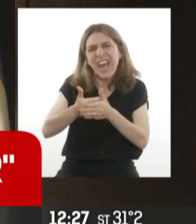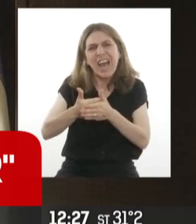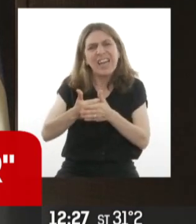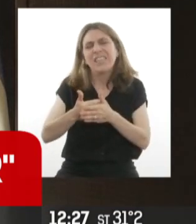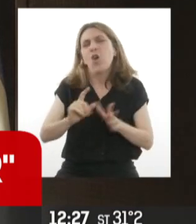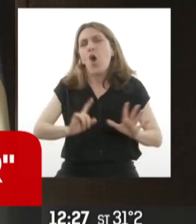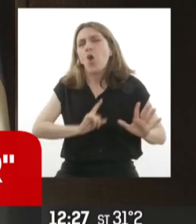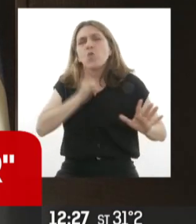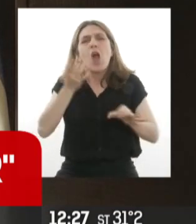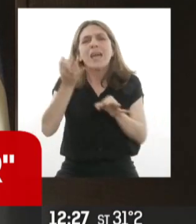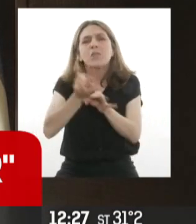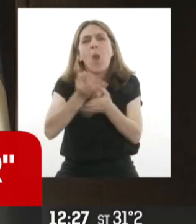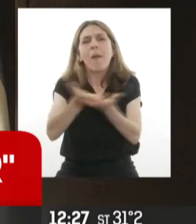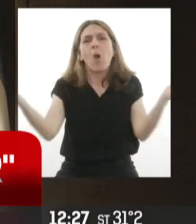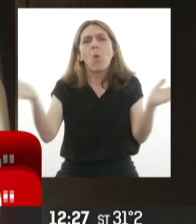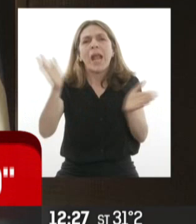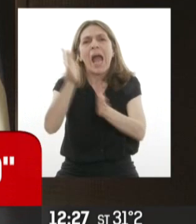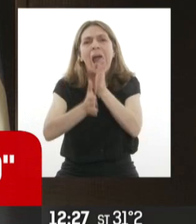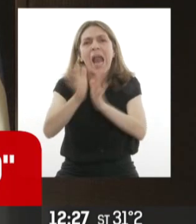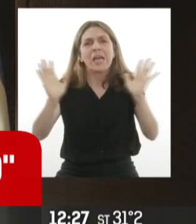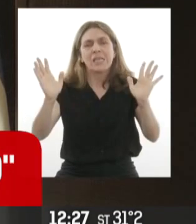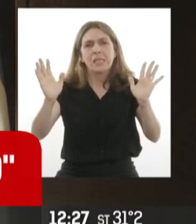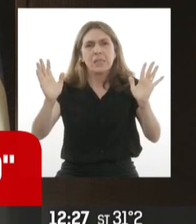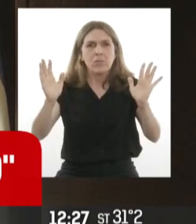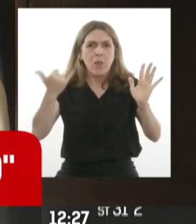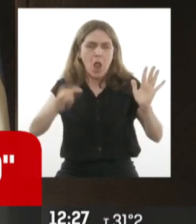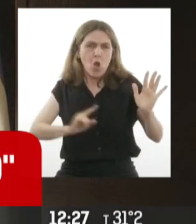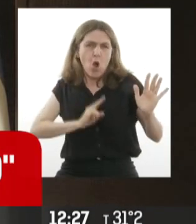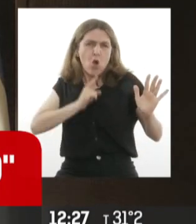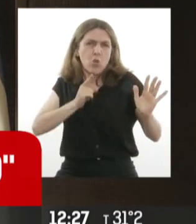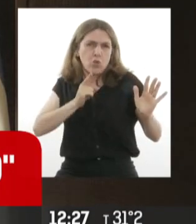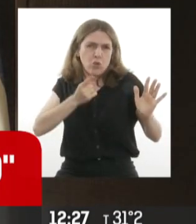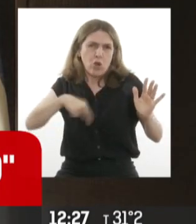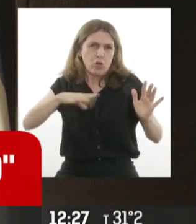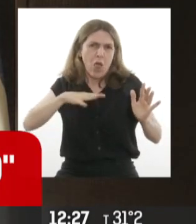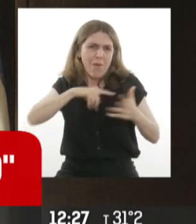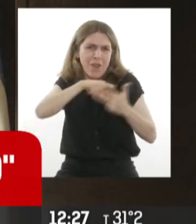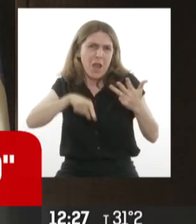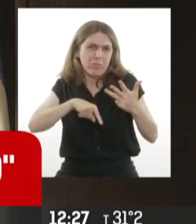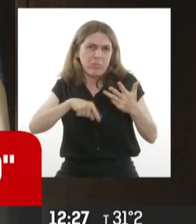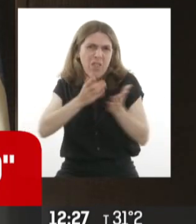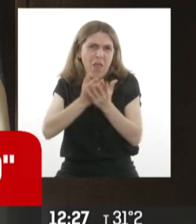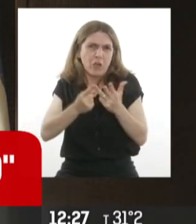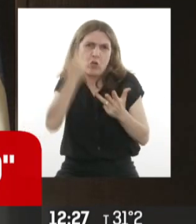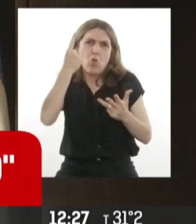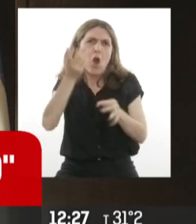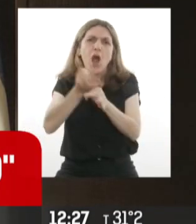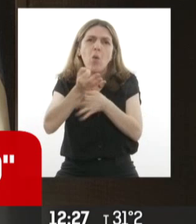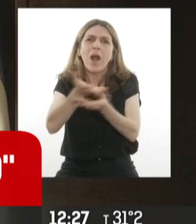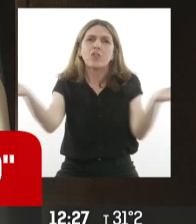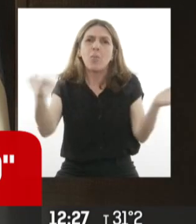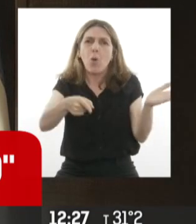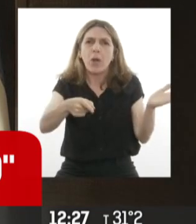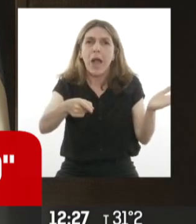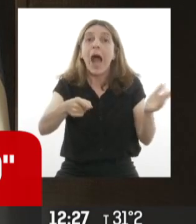mayores orgullos. Sigue siendo uno de nuestros mayores orgullos. La educación pública no empezó